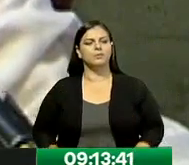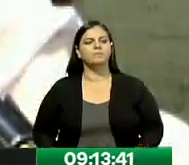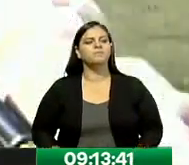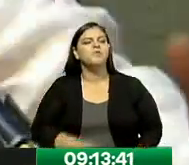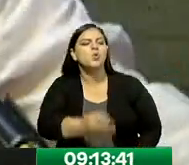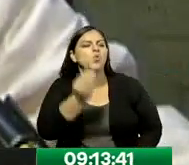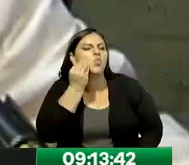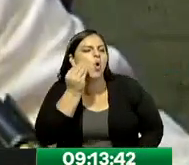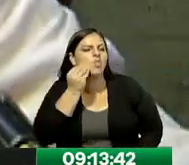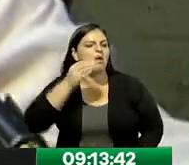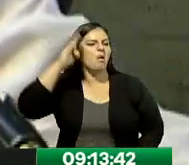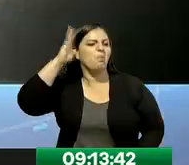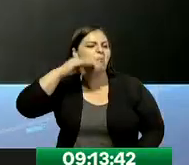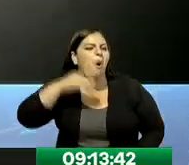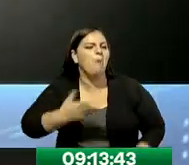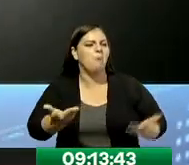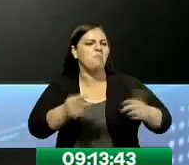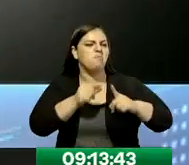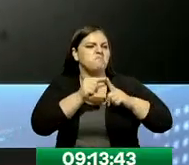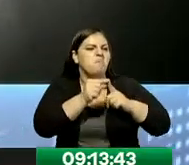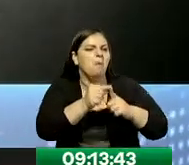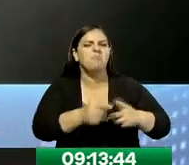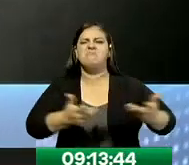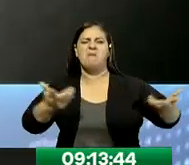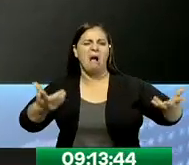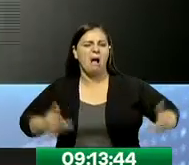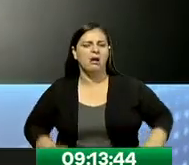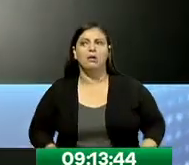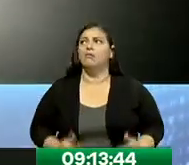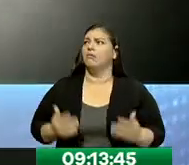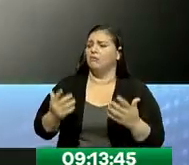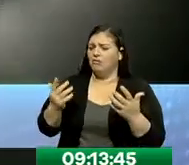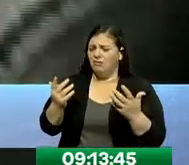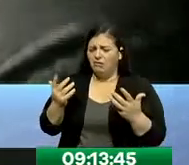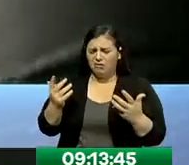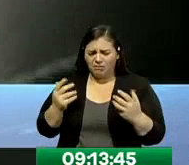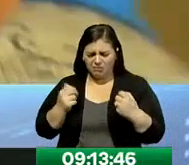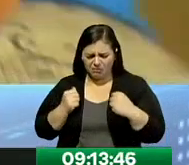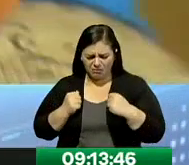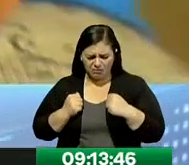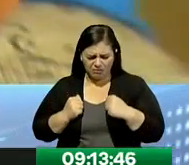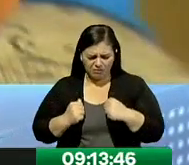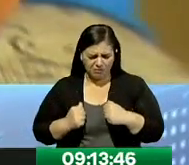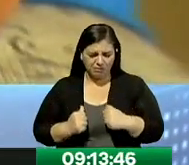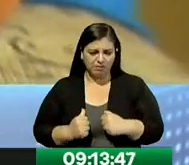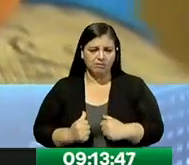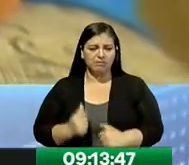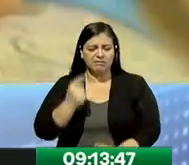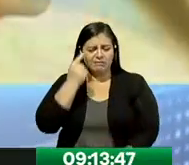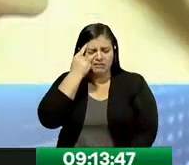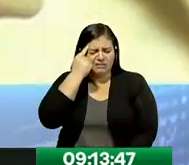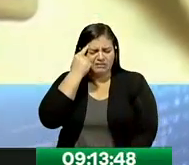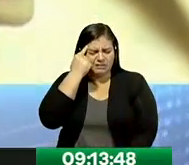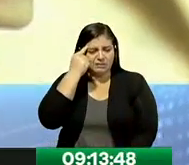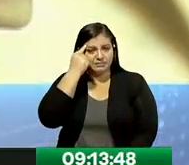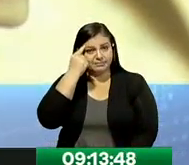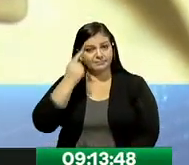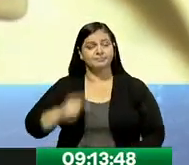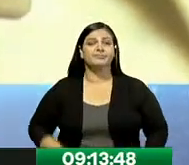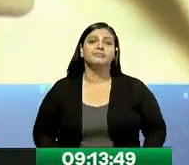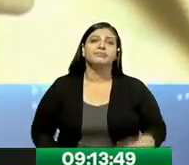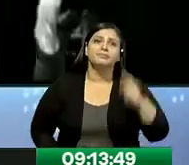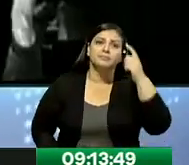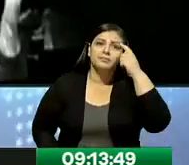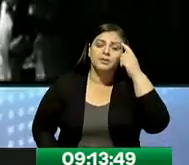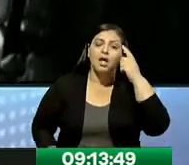oral, mímica, psicológica. Entonces, si tenemos a una persona que empieza con